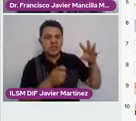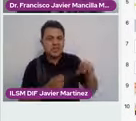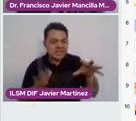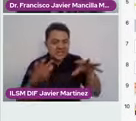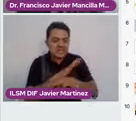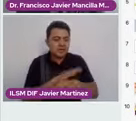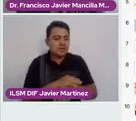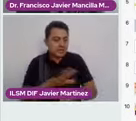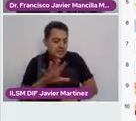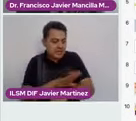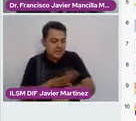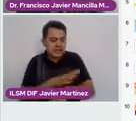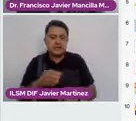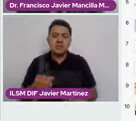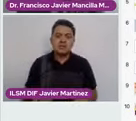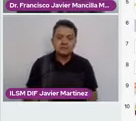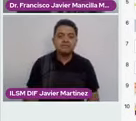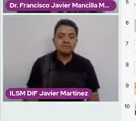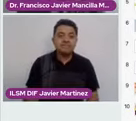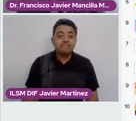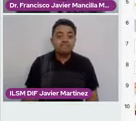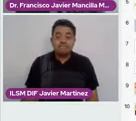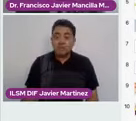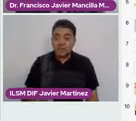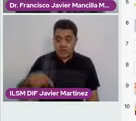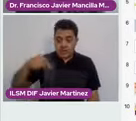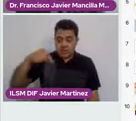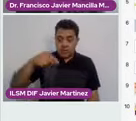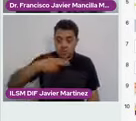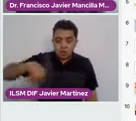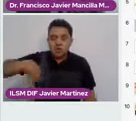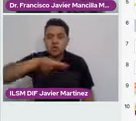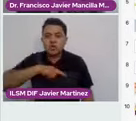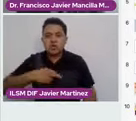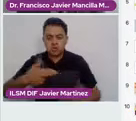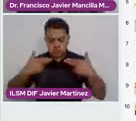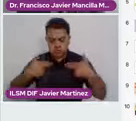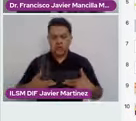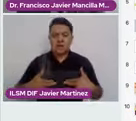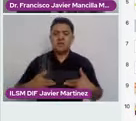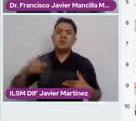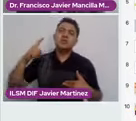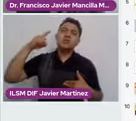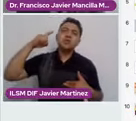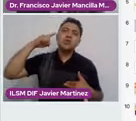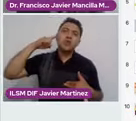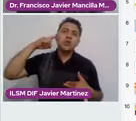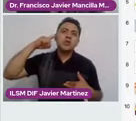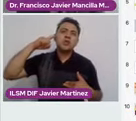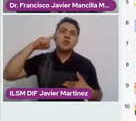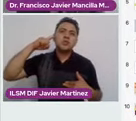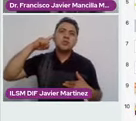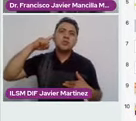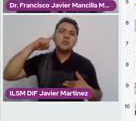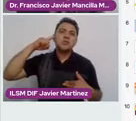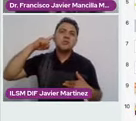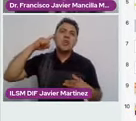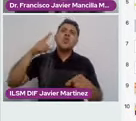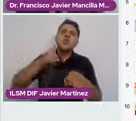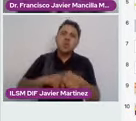al cerebro. En realidad nosotros oímos con el cerebro. Esto es solamente un órgano receptor y un convertidor,